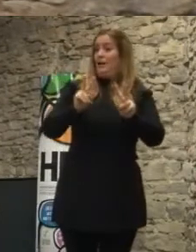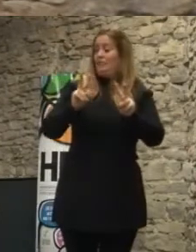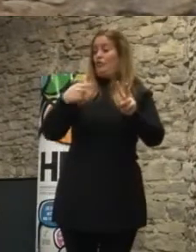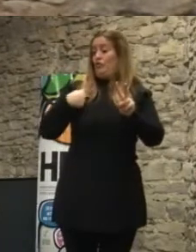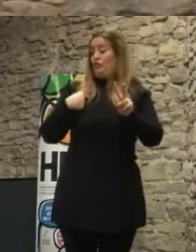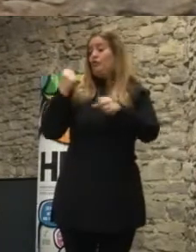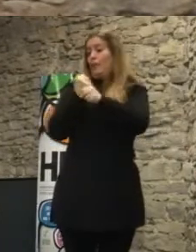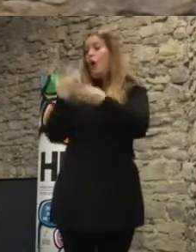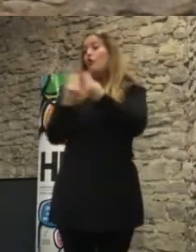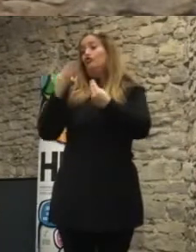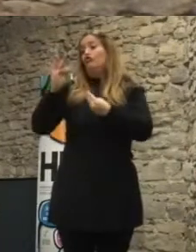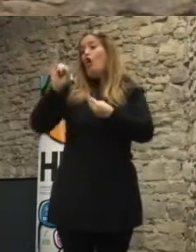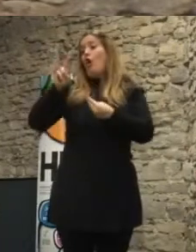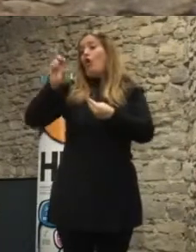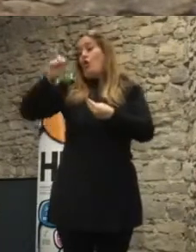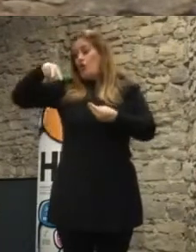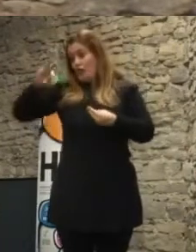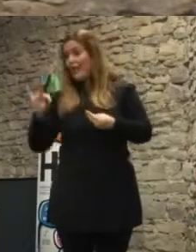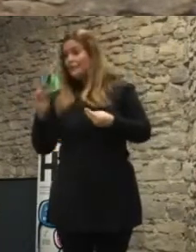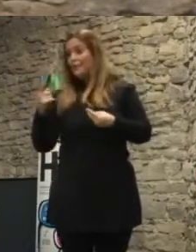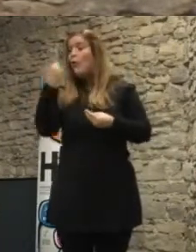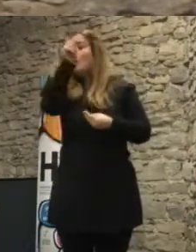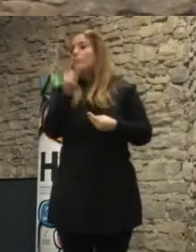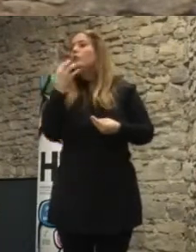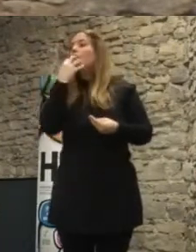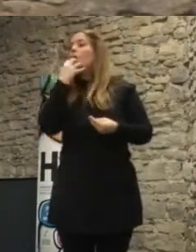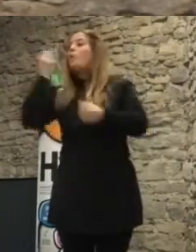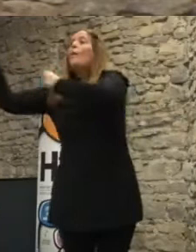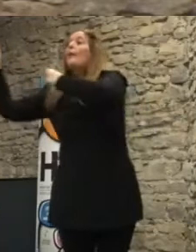pues una persona de origen